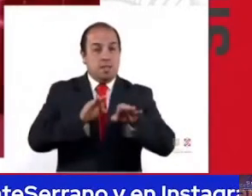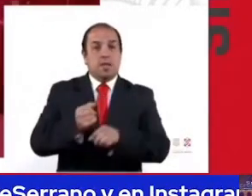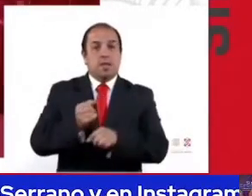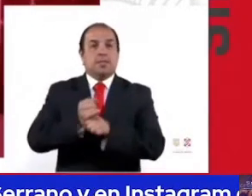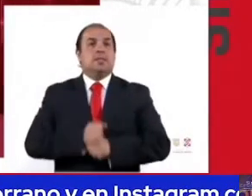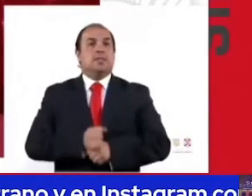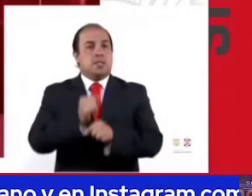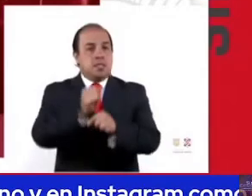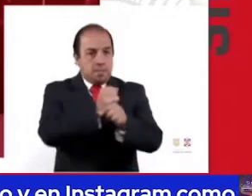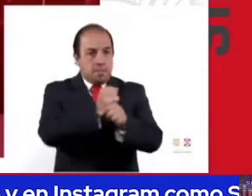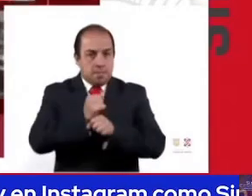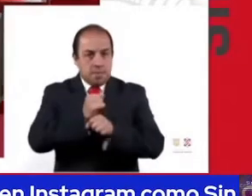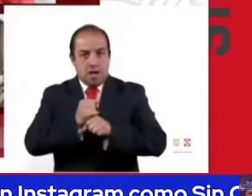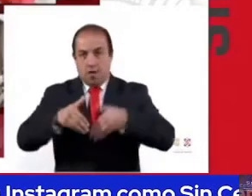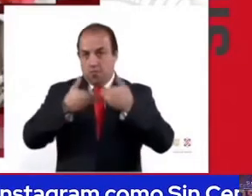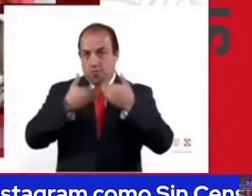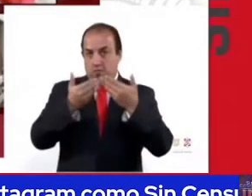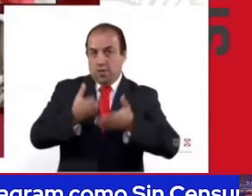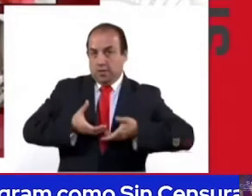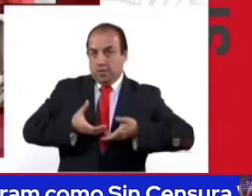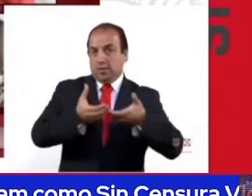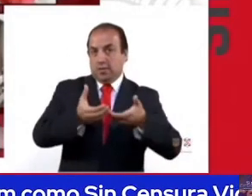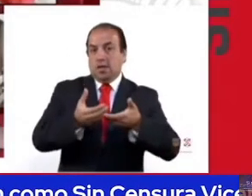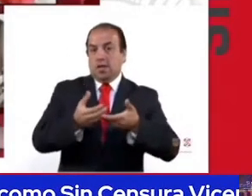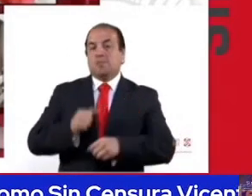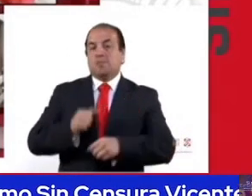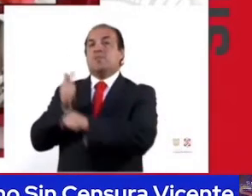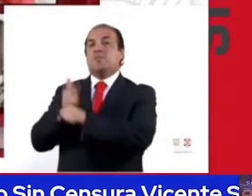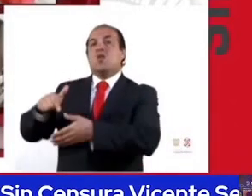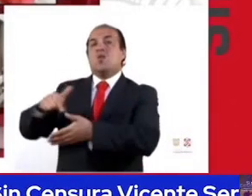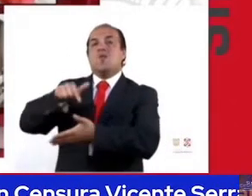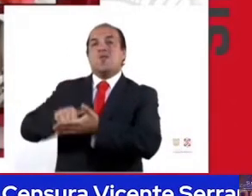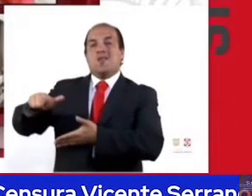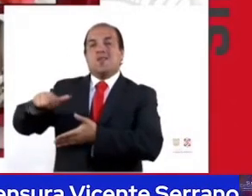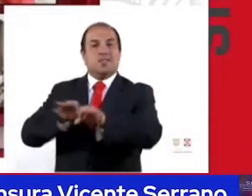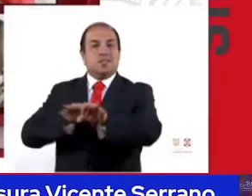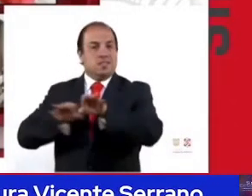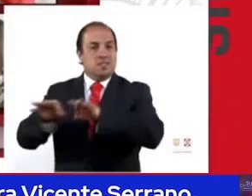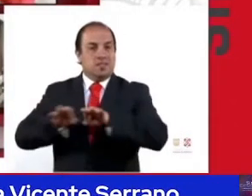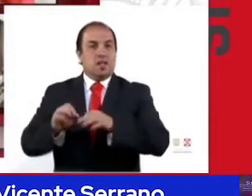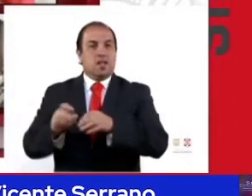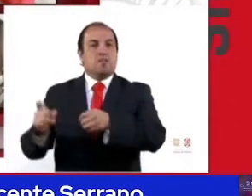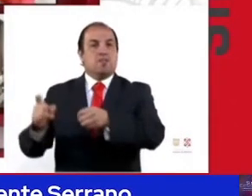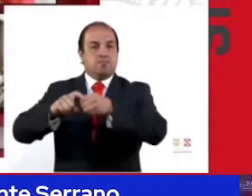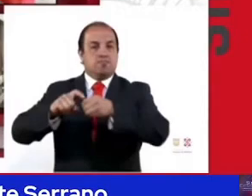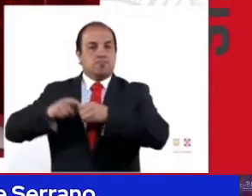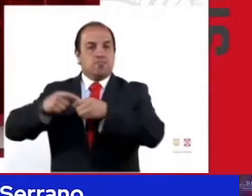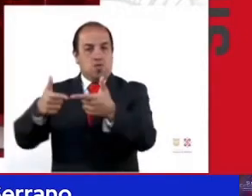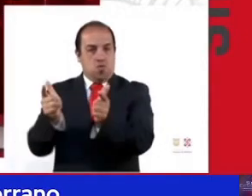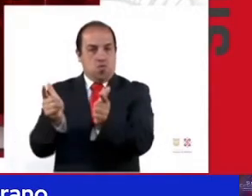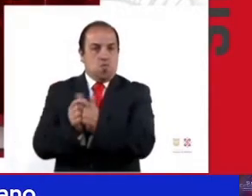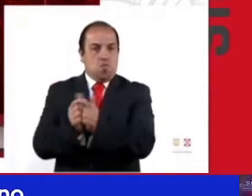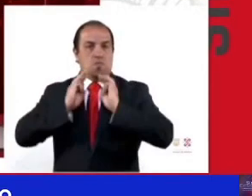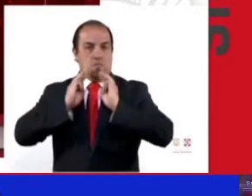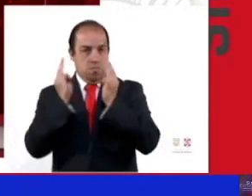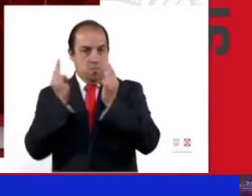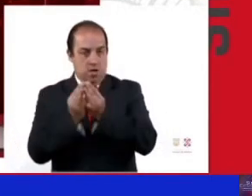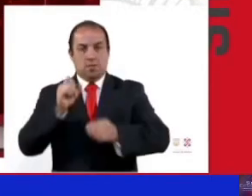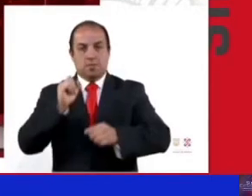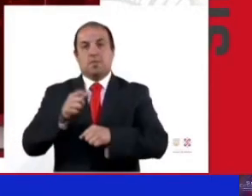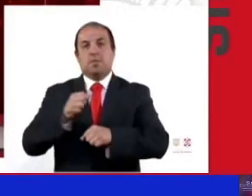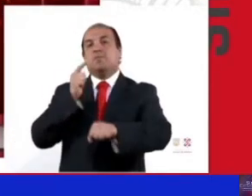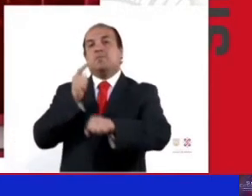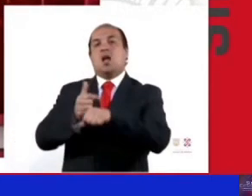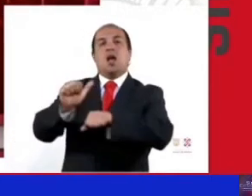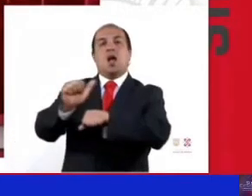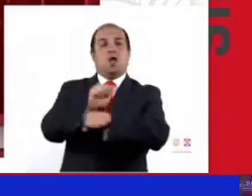campo permitieron corroborar la principal zona de confort y movilidad de los integrantes de esta célula criminal, así como ubicar vehículos y